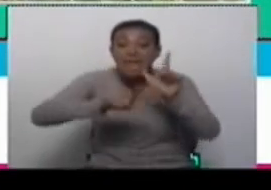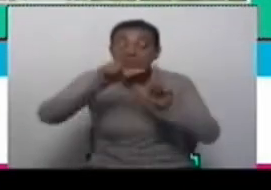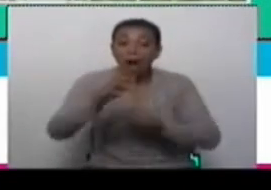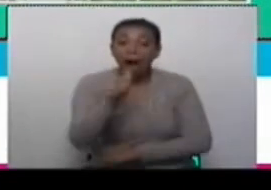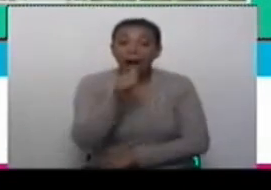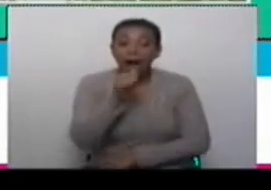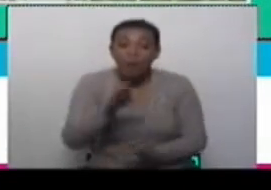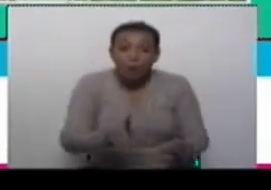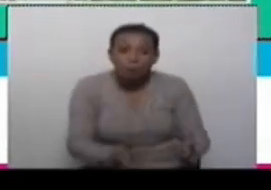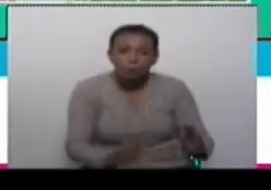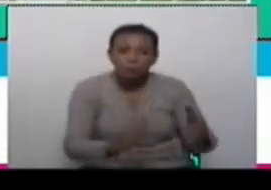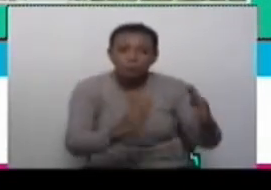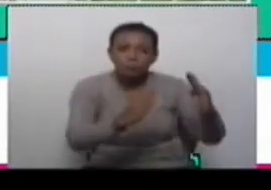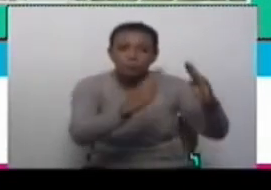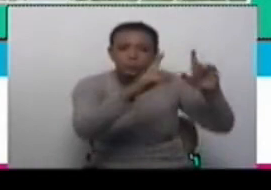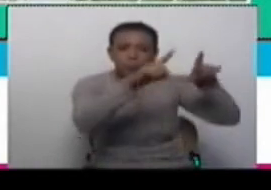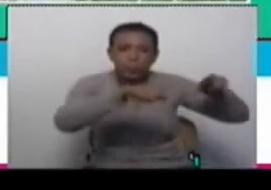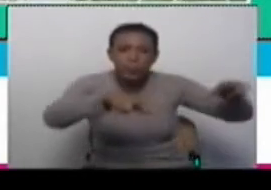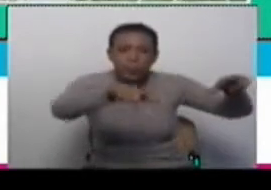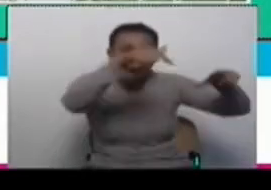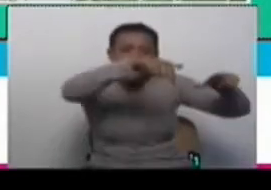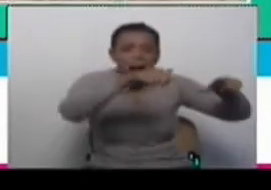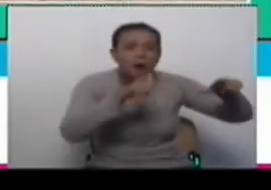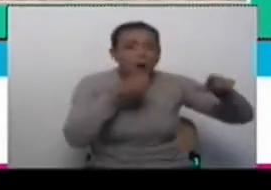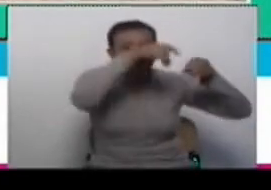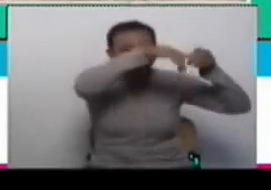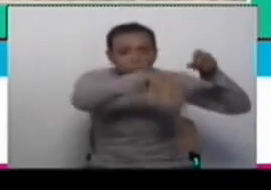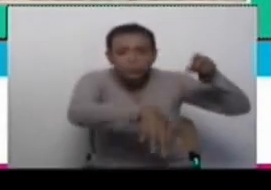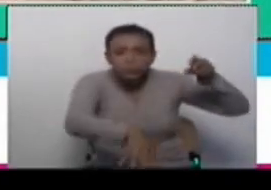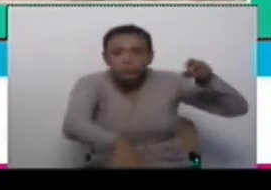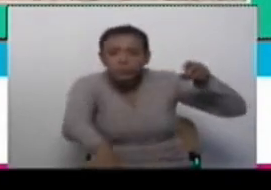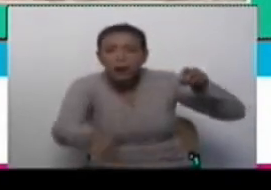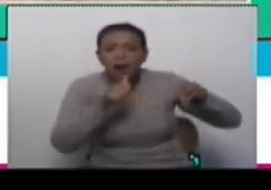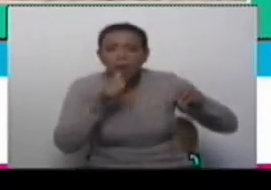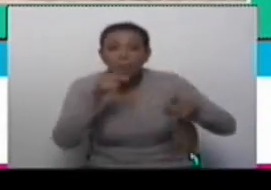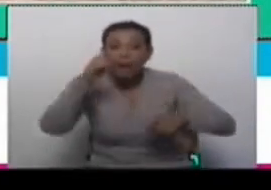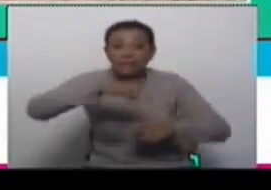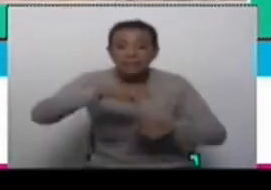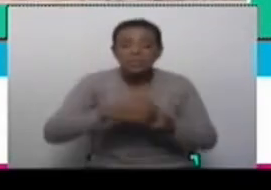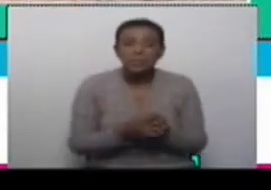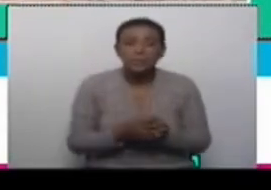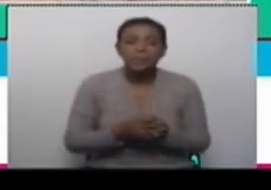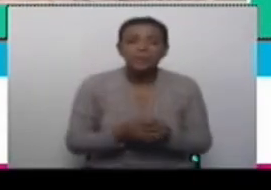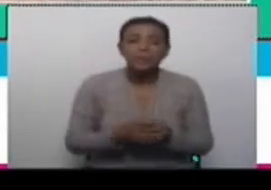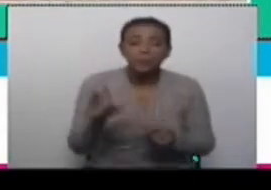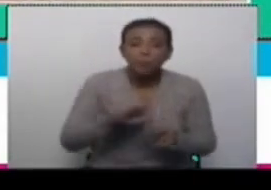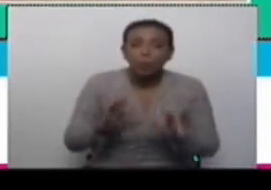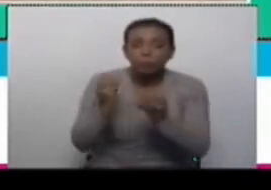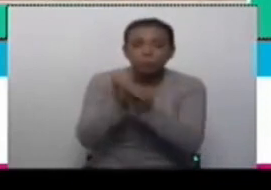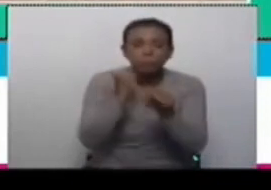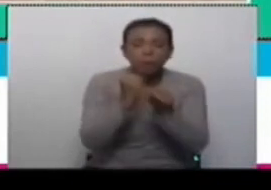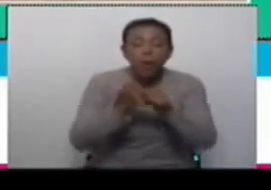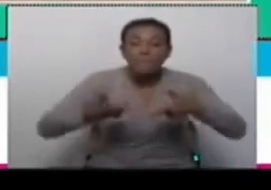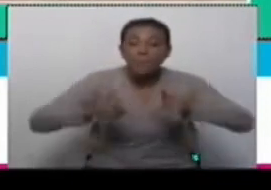clase obrera trabajadora de Hidroandes, de la mano del pueblo, hubo acompañamiento, seguimiento en los reportes que también dio el mayor Márquez Gerardo, que